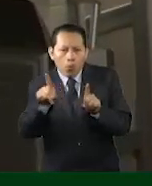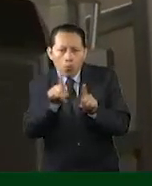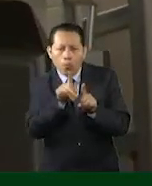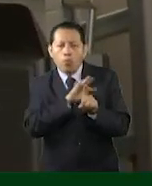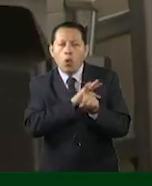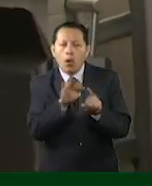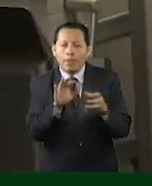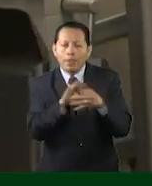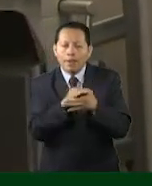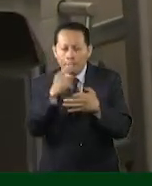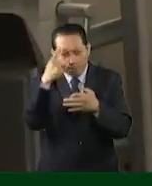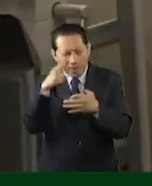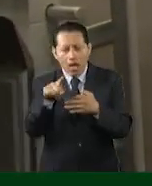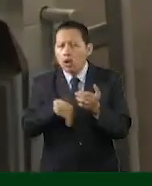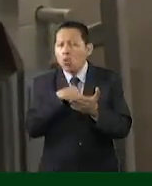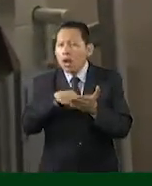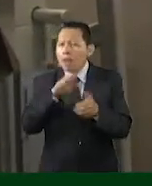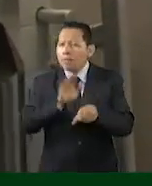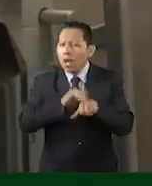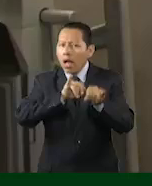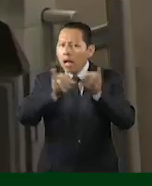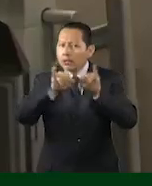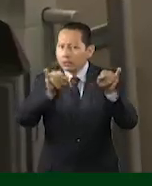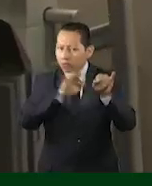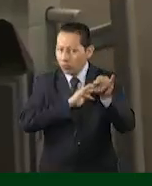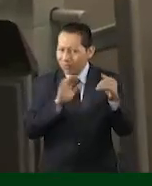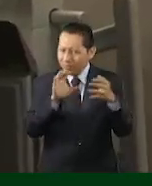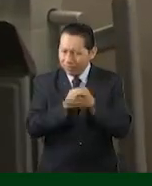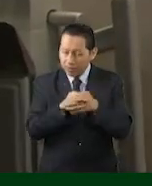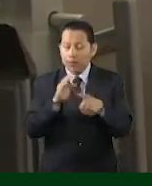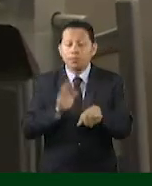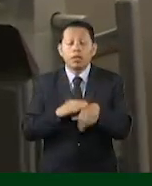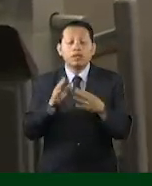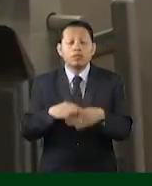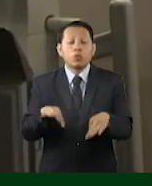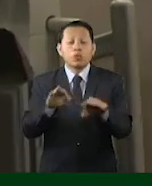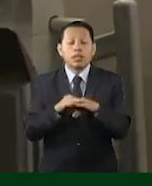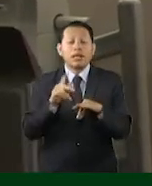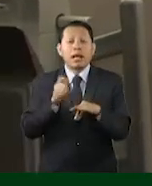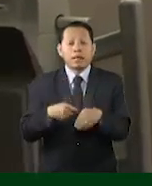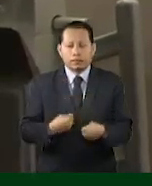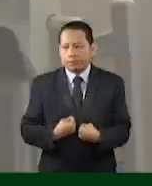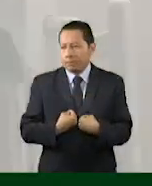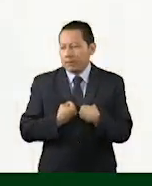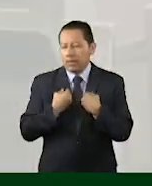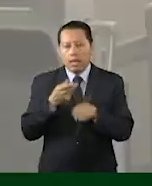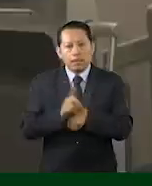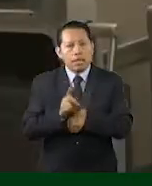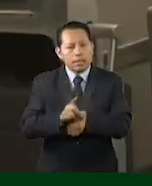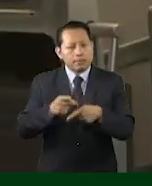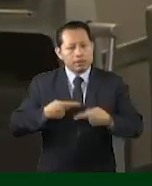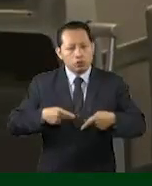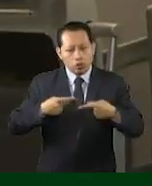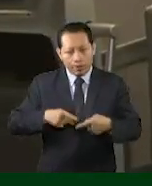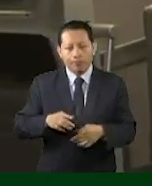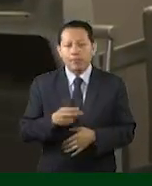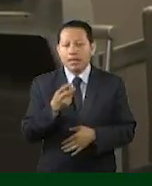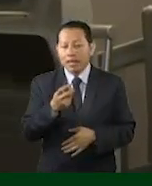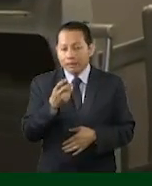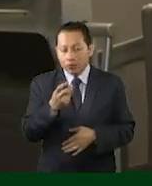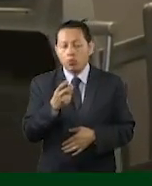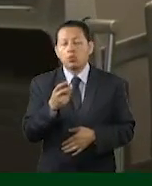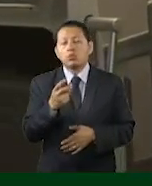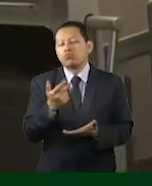permita llegar a los lugares más apartados y sobre todo a las vidas cotidianas de los ciudadanos. Es el medio por el